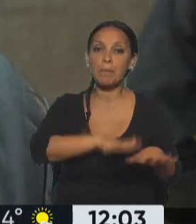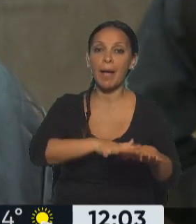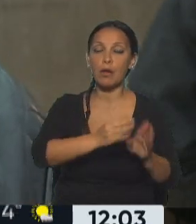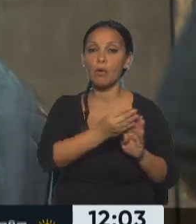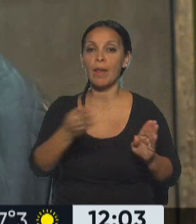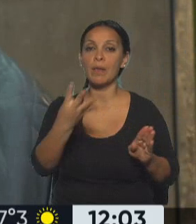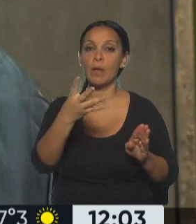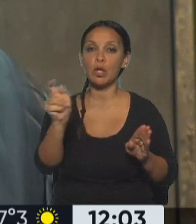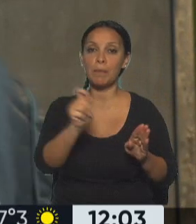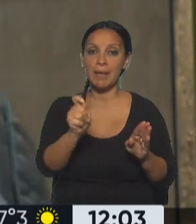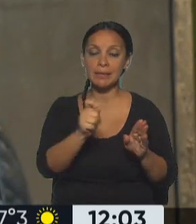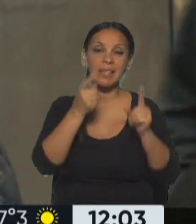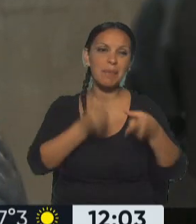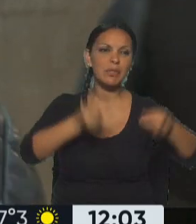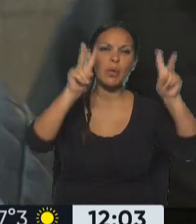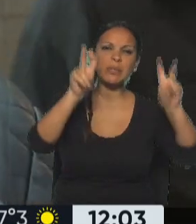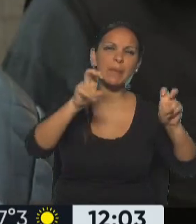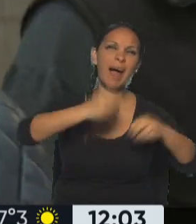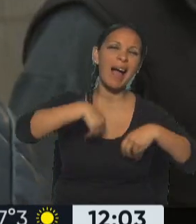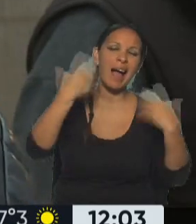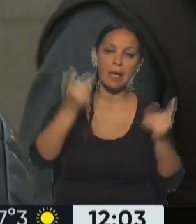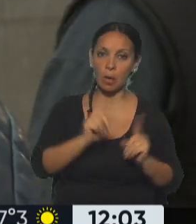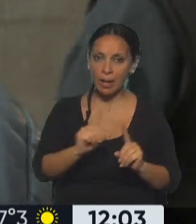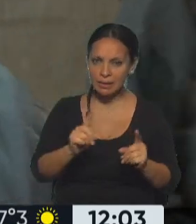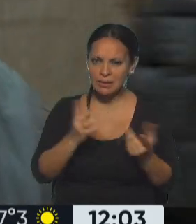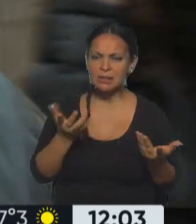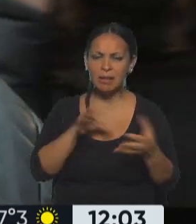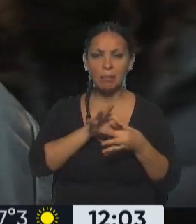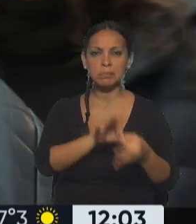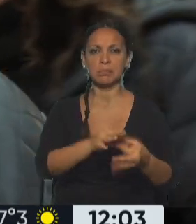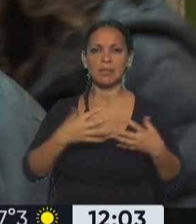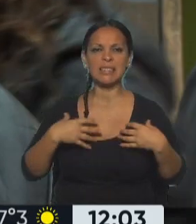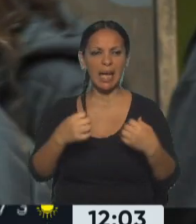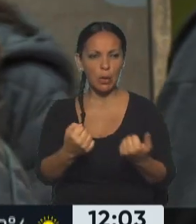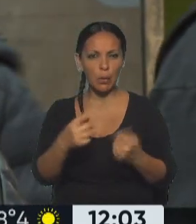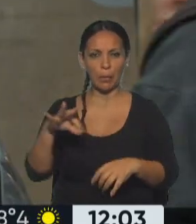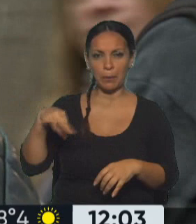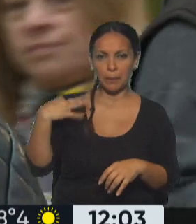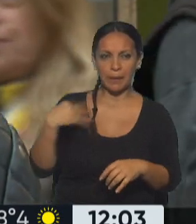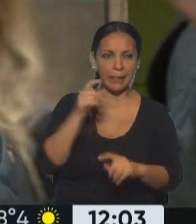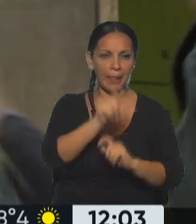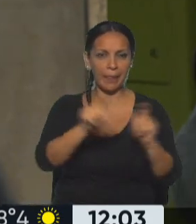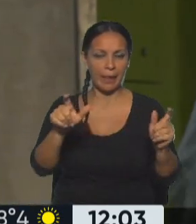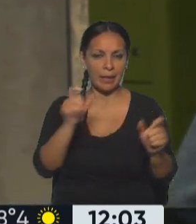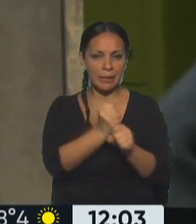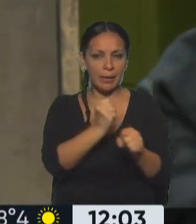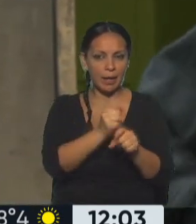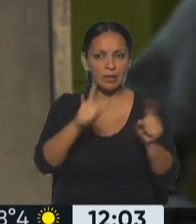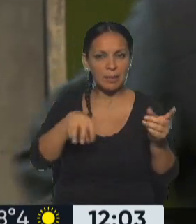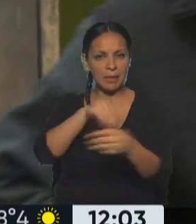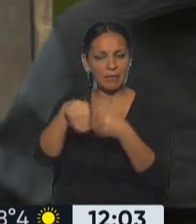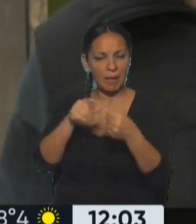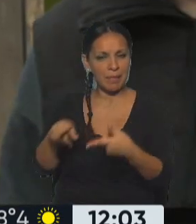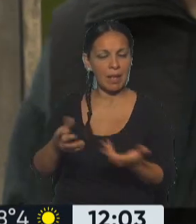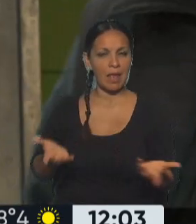por un tema que aparte no es un tema cualquiera, es un tema que tiene que ver con la salud, con la vida nuestra, la de nuestra familia, y la verdad nos